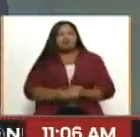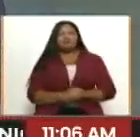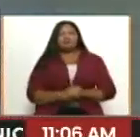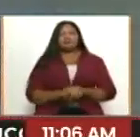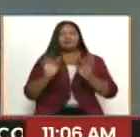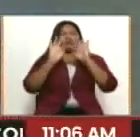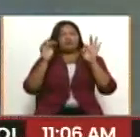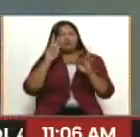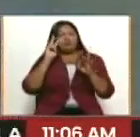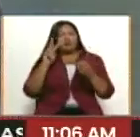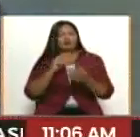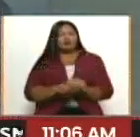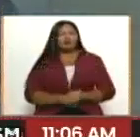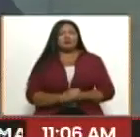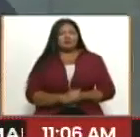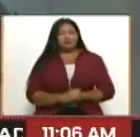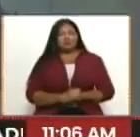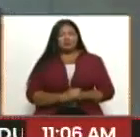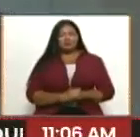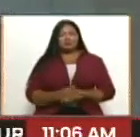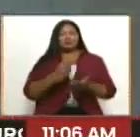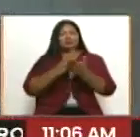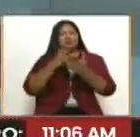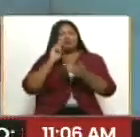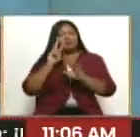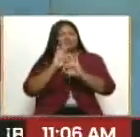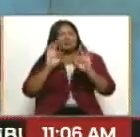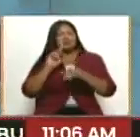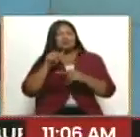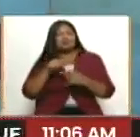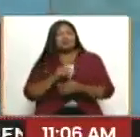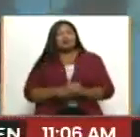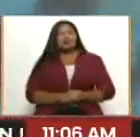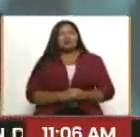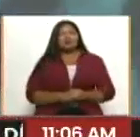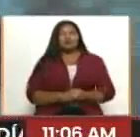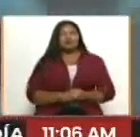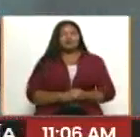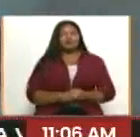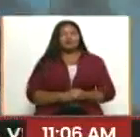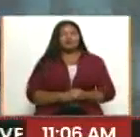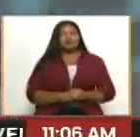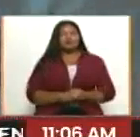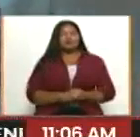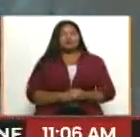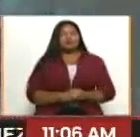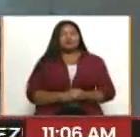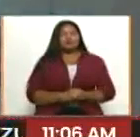ser, autocrítico, siempre irreverente, siempre, bueno, levantando